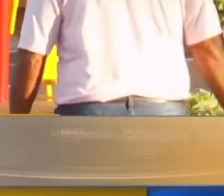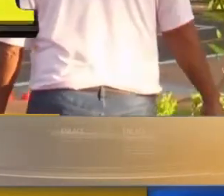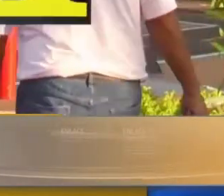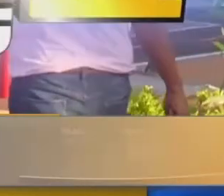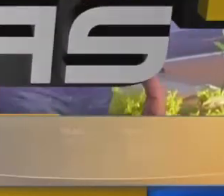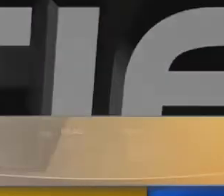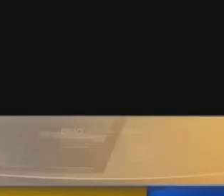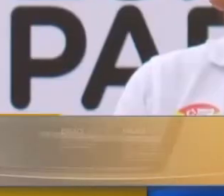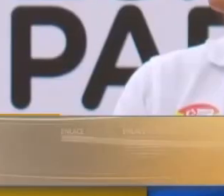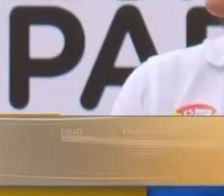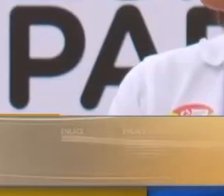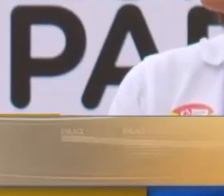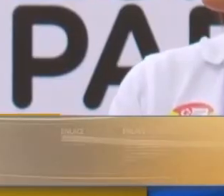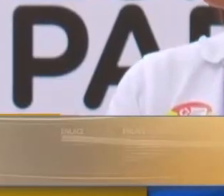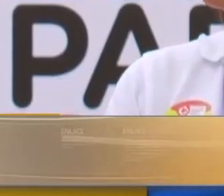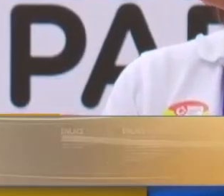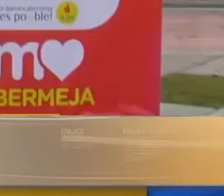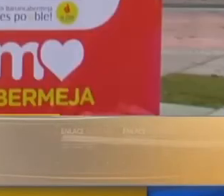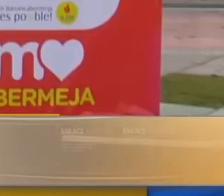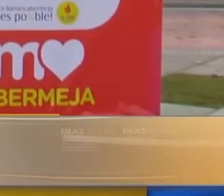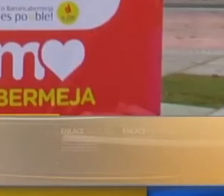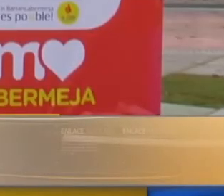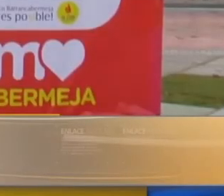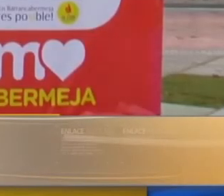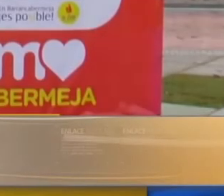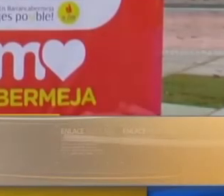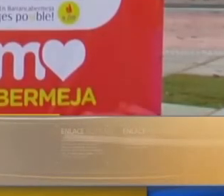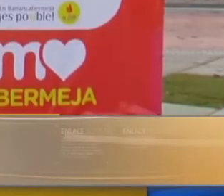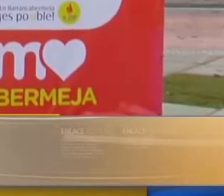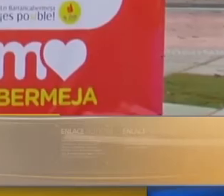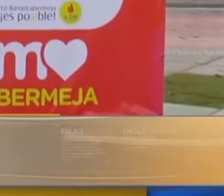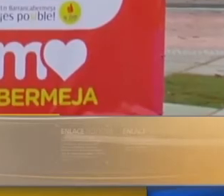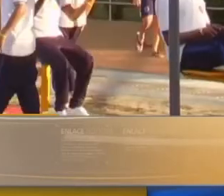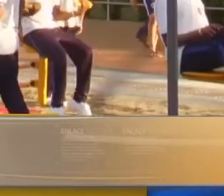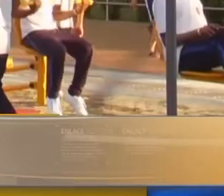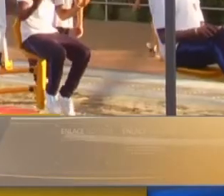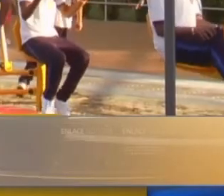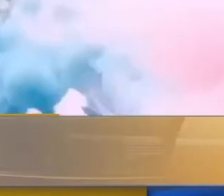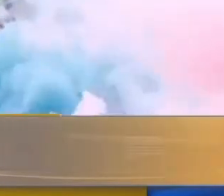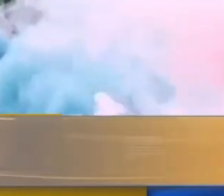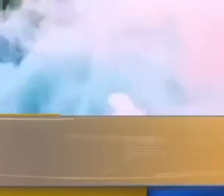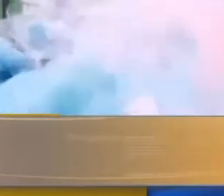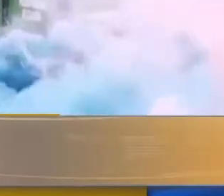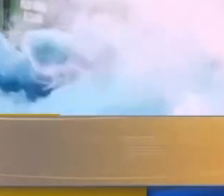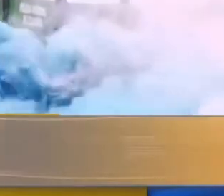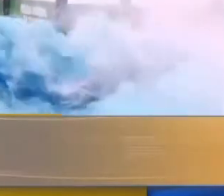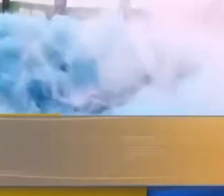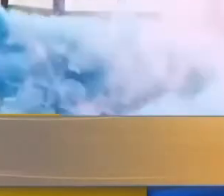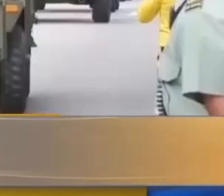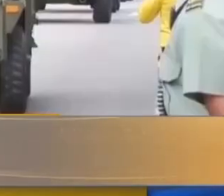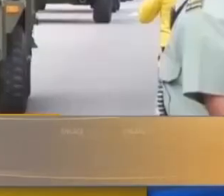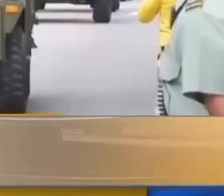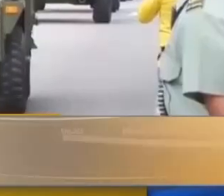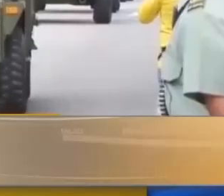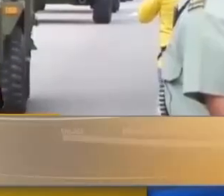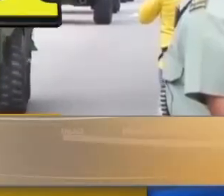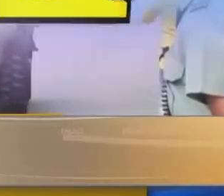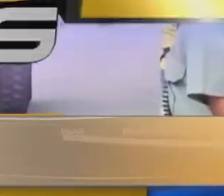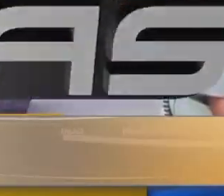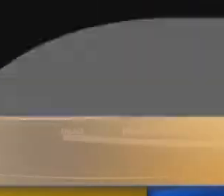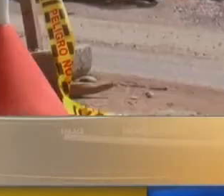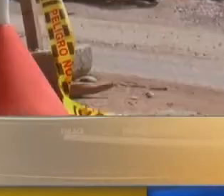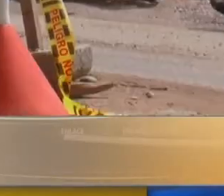sano esparcimiento. Gobierno municipal emprendió campaña Espacio para Todos y explicó por qué se suspendió el tradicional desfile cívico-militar de este 20